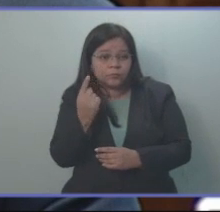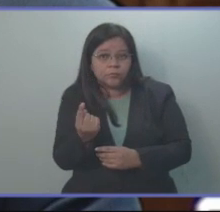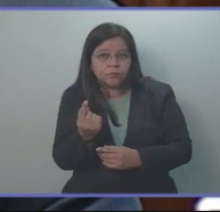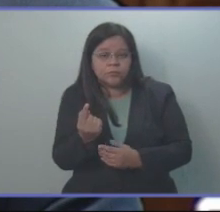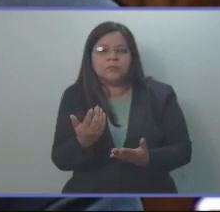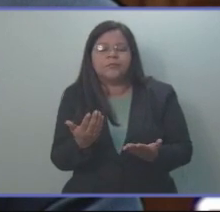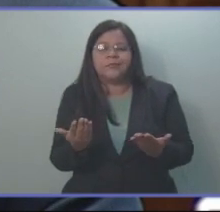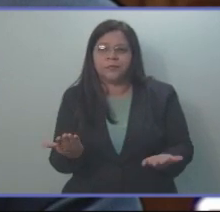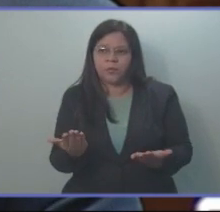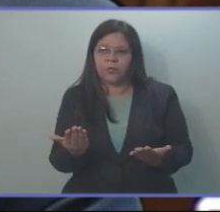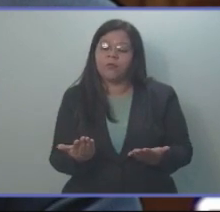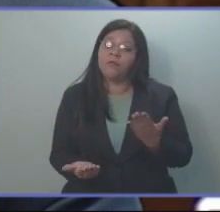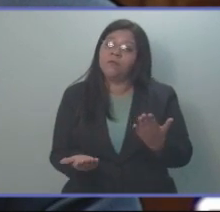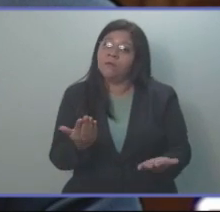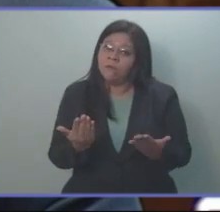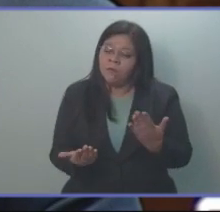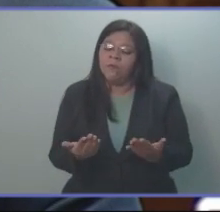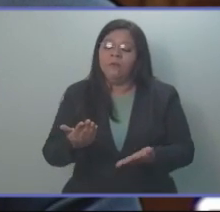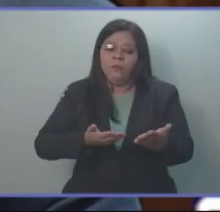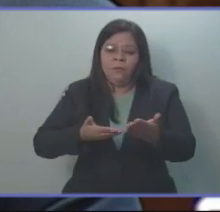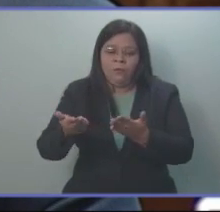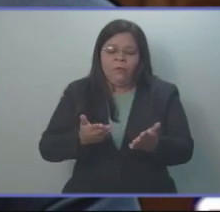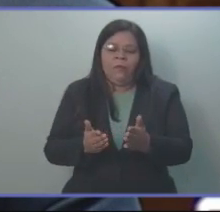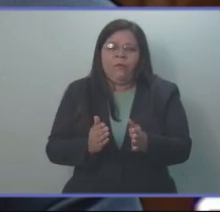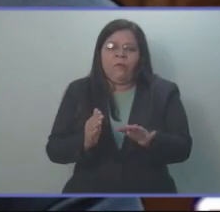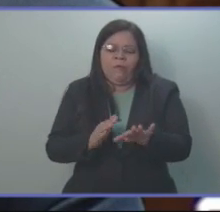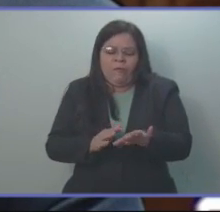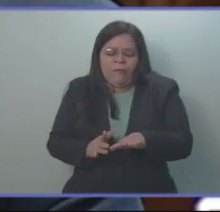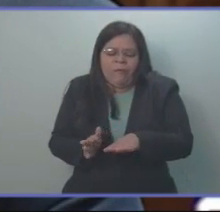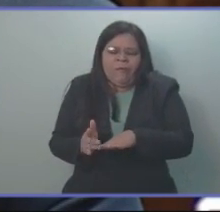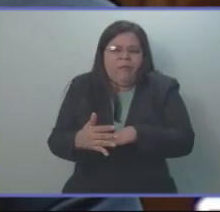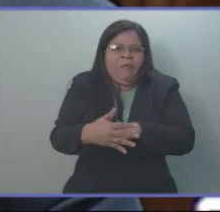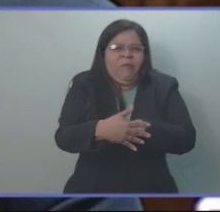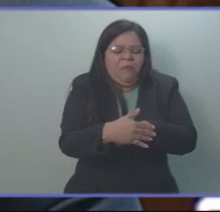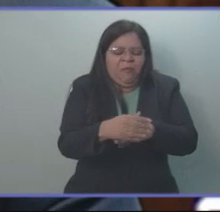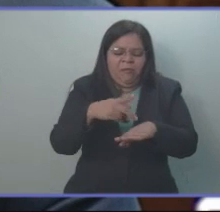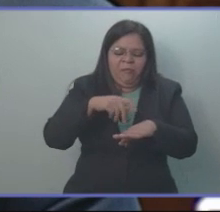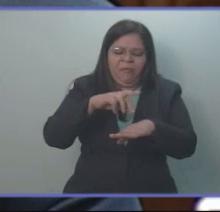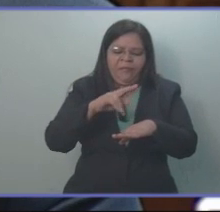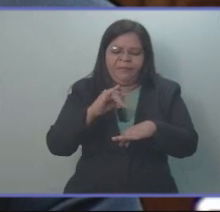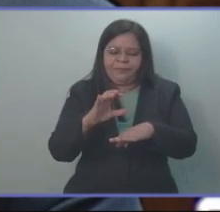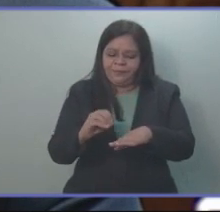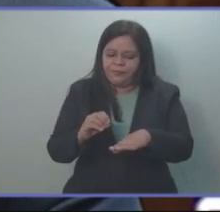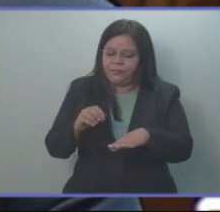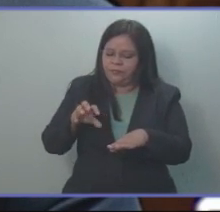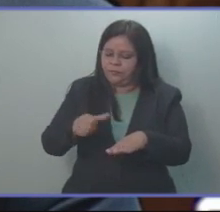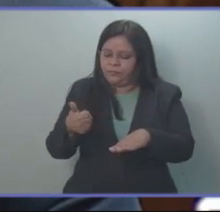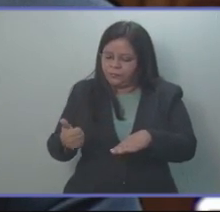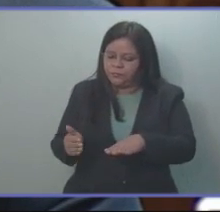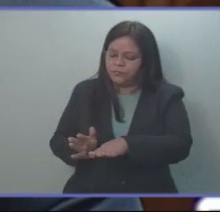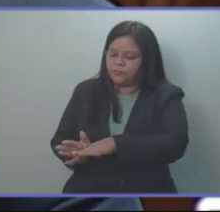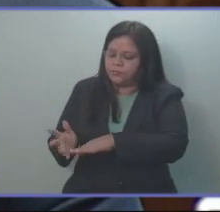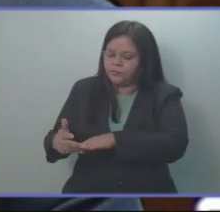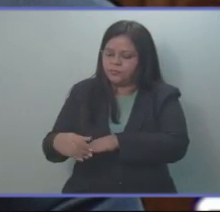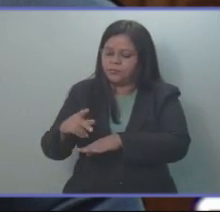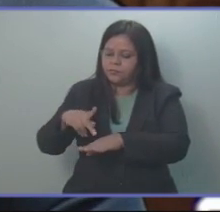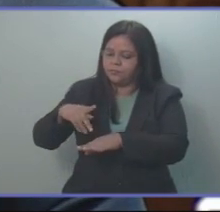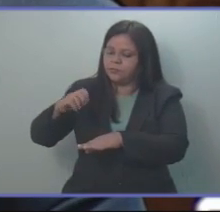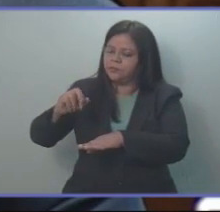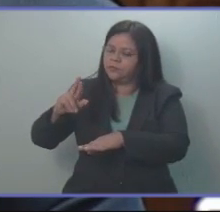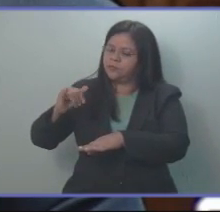conocer la posible venta de las islas, los pericos y los periquitos a extranjeros, los cuales se